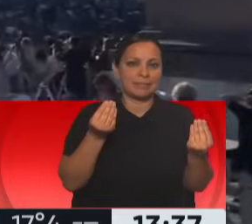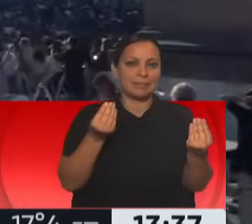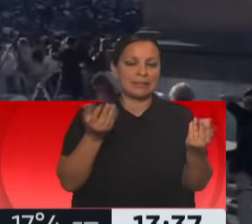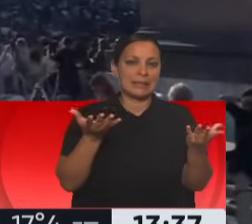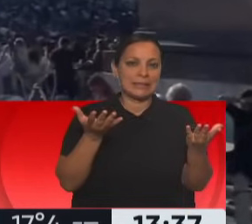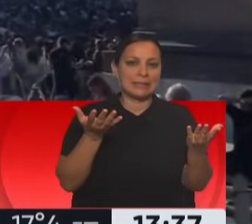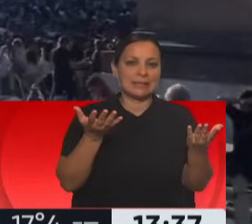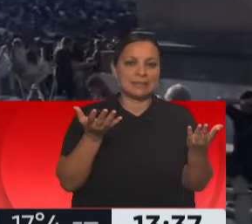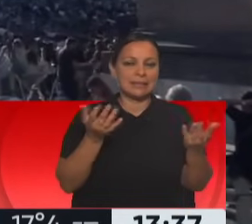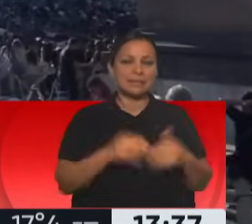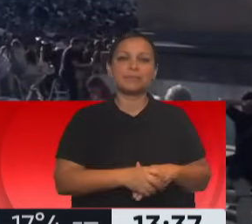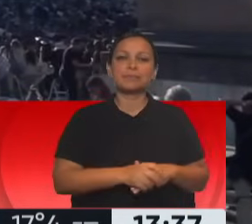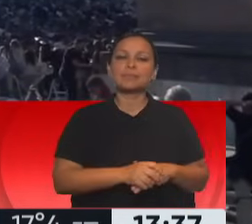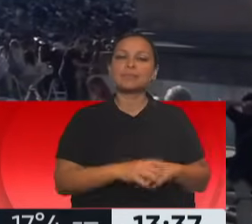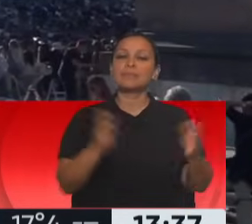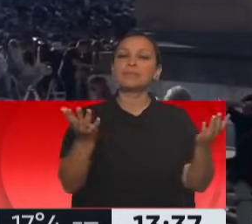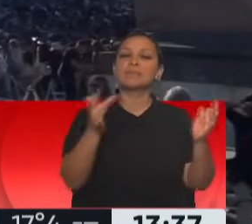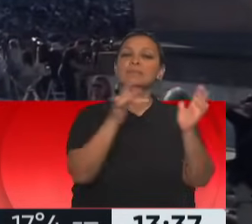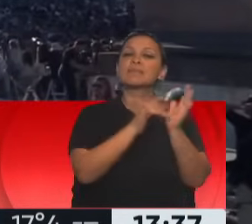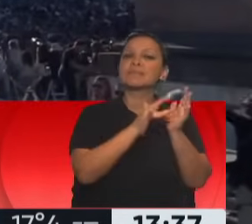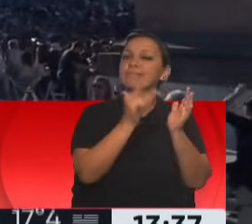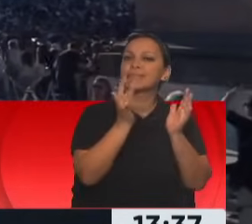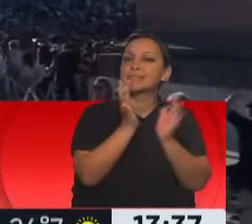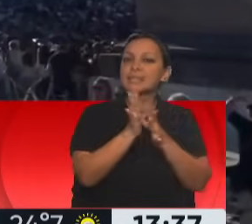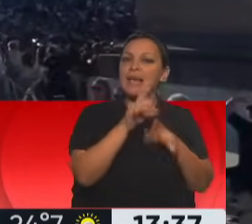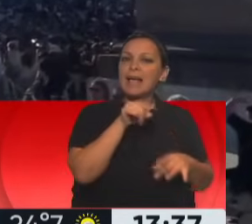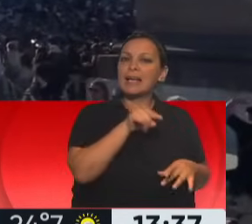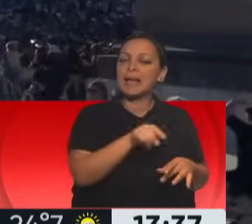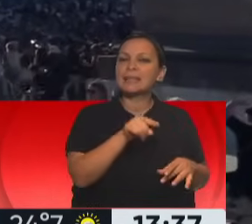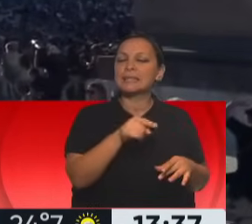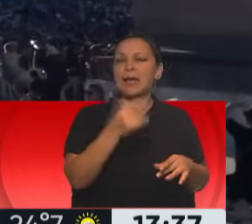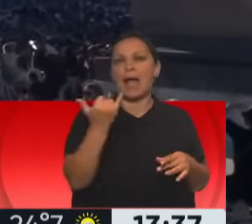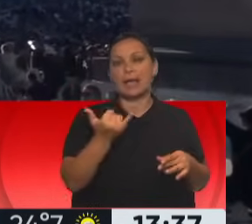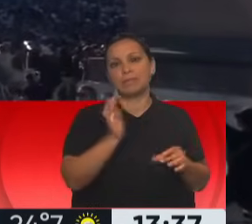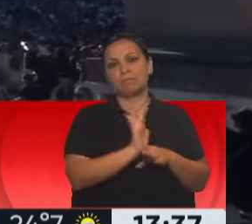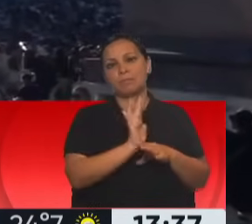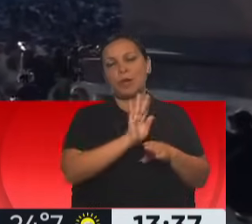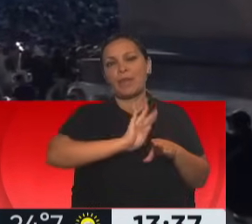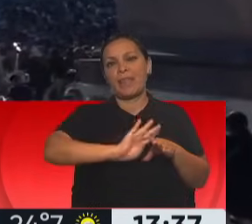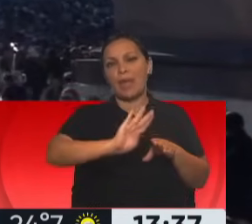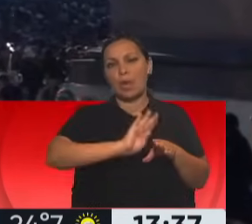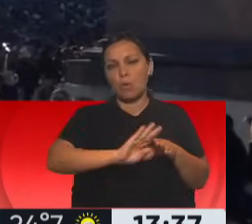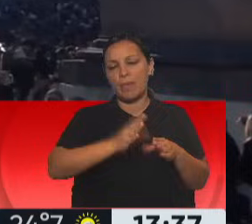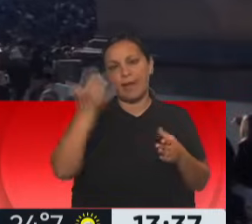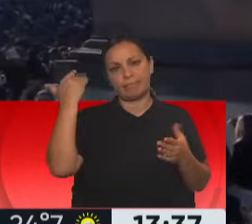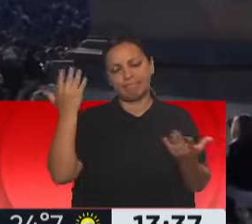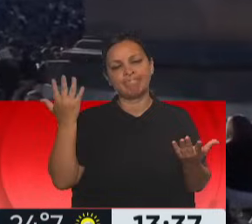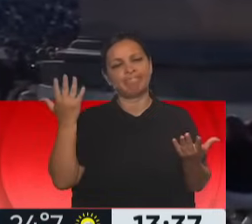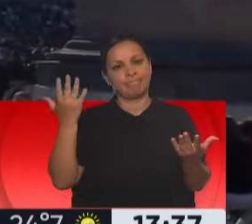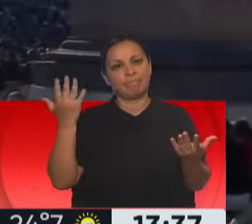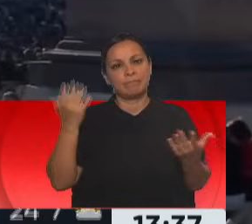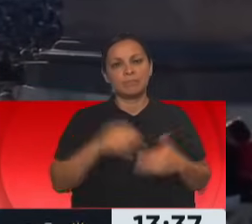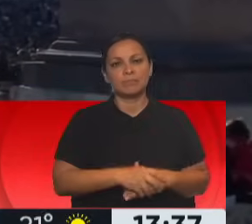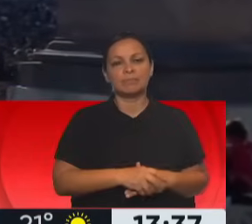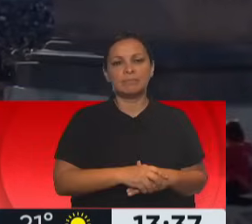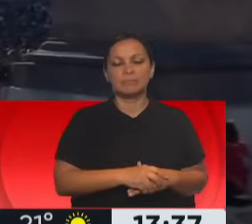lamentablemente la Iglesia norteamericana tiene una deuda muy importante en materia, no todos, obviamente, un